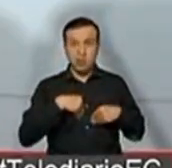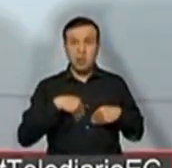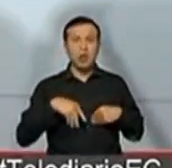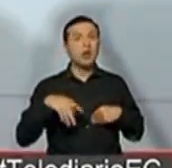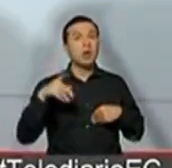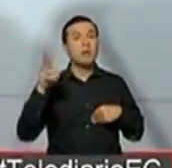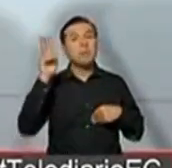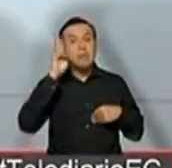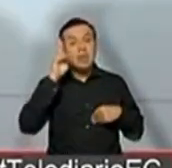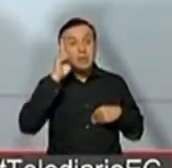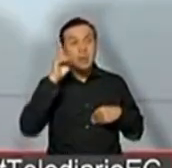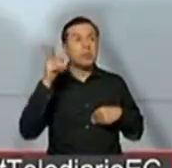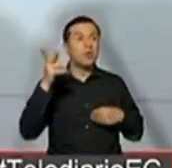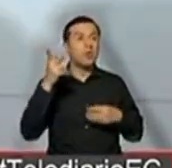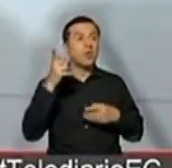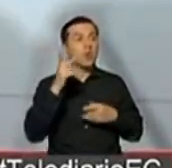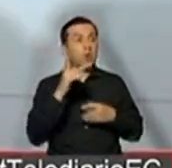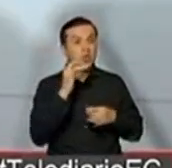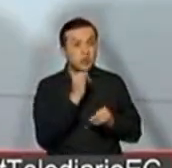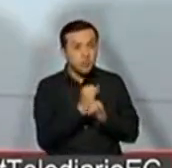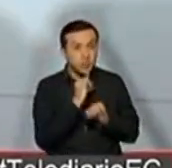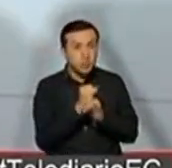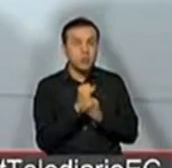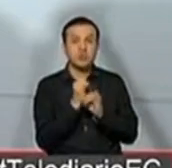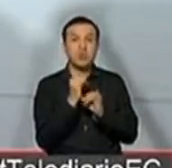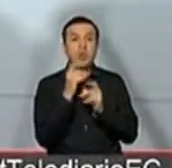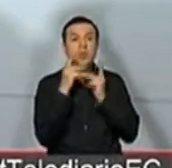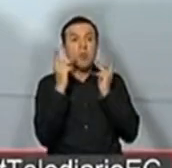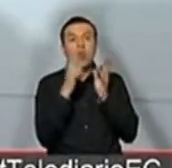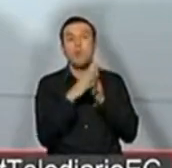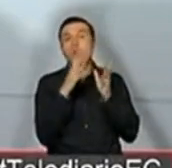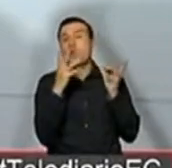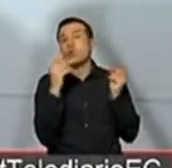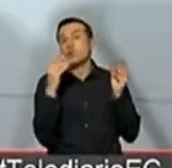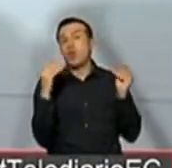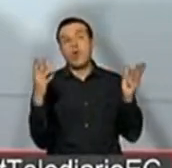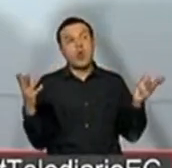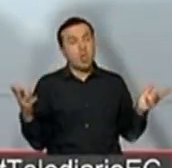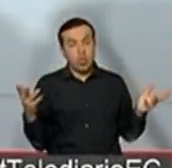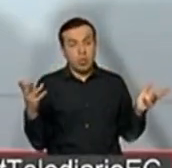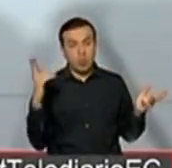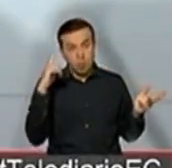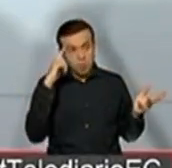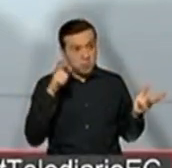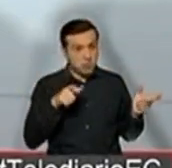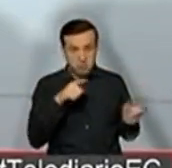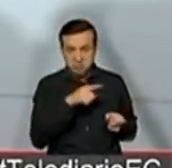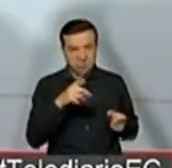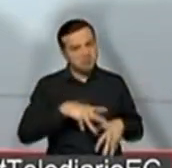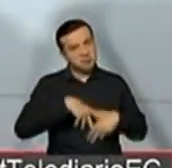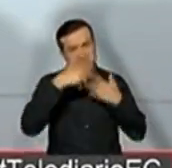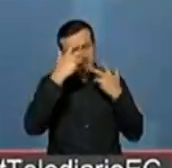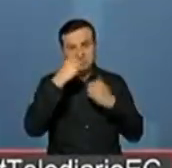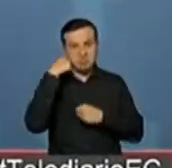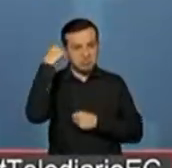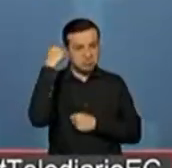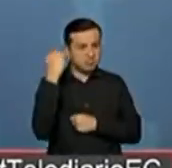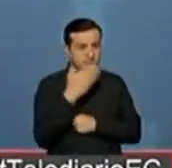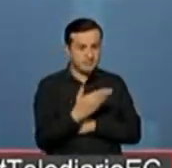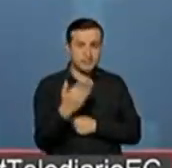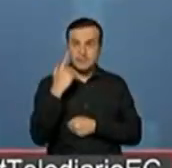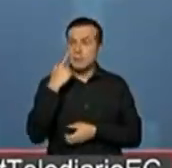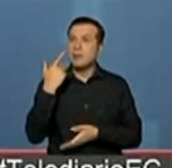seguir engordando una burocracia excesiva, el pueblo tiene derecho a protestar. Tomando en cuenta